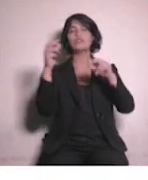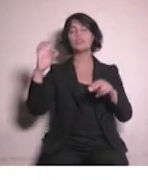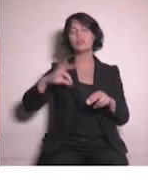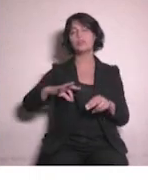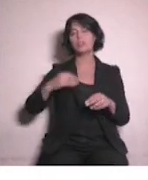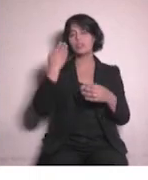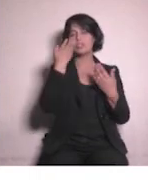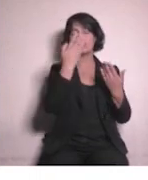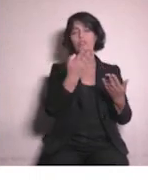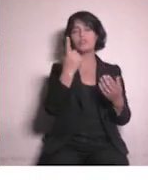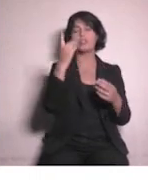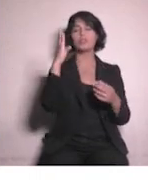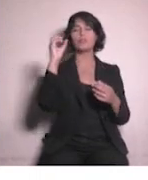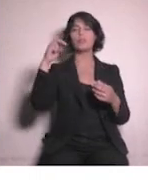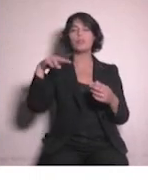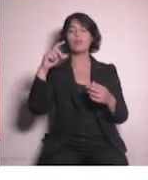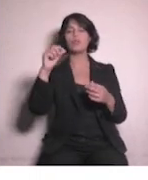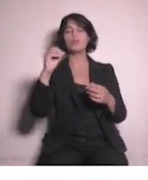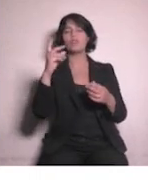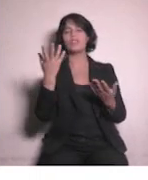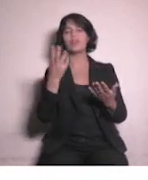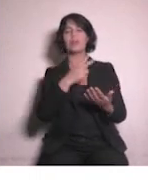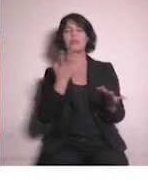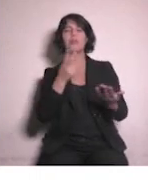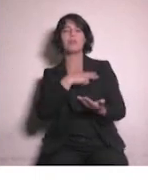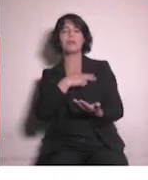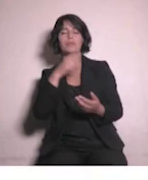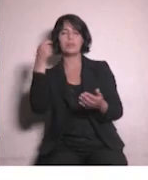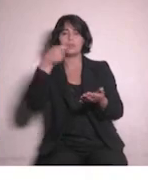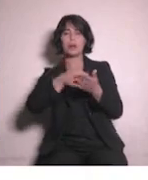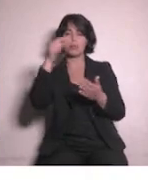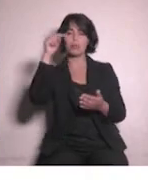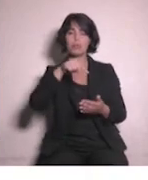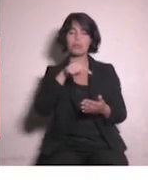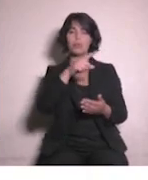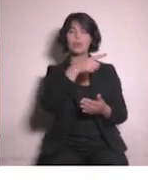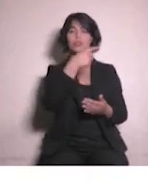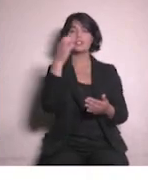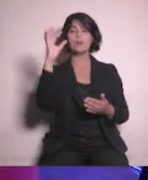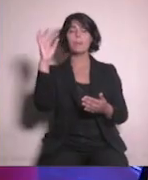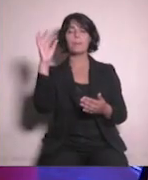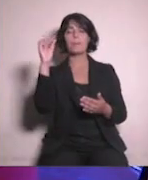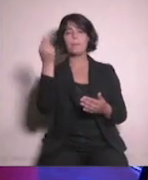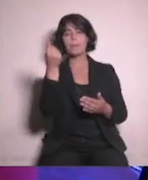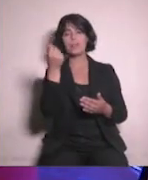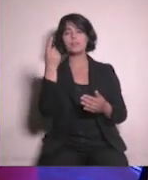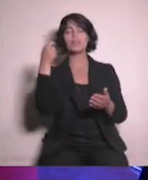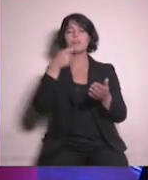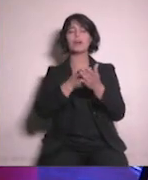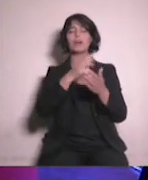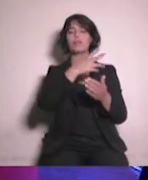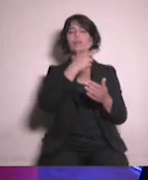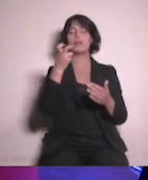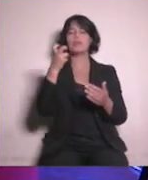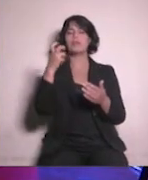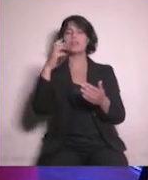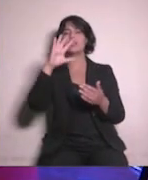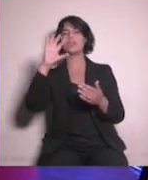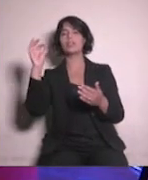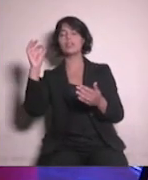se lo dieron en un bono de reconocimiento y se lo pagaron hoy día, por esos 100 pesos le van a haber pagado 9.589